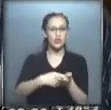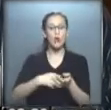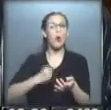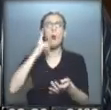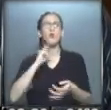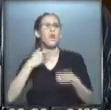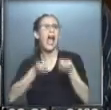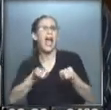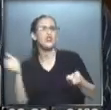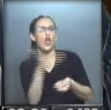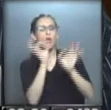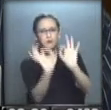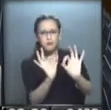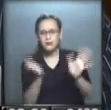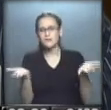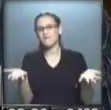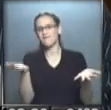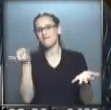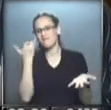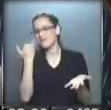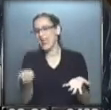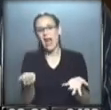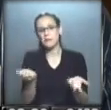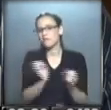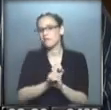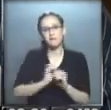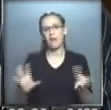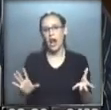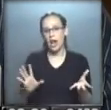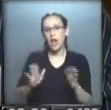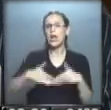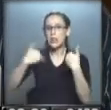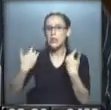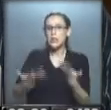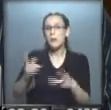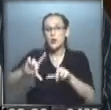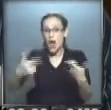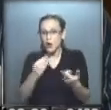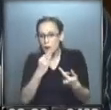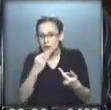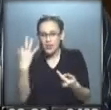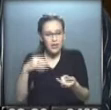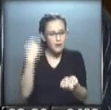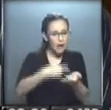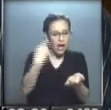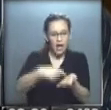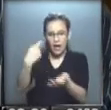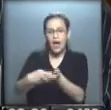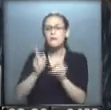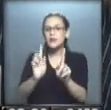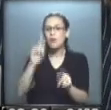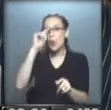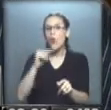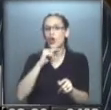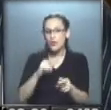noche, digamos, eso es todo el momento y no cuando después tenés que por ahí no tenés para comer porque tenés que pagar en cuotas el crédito que tomaste. O